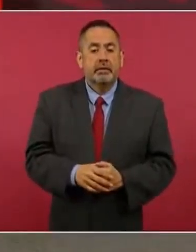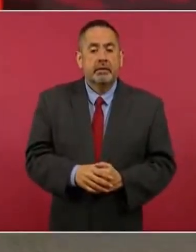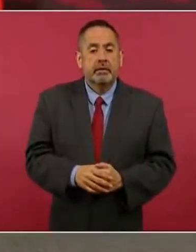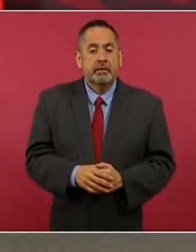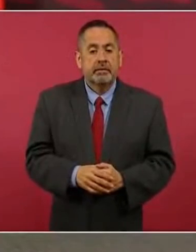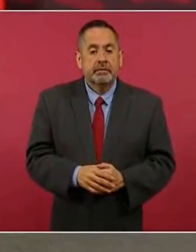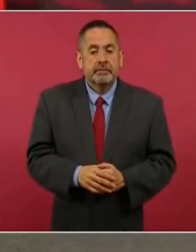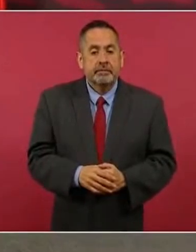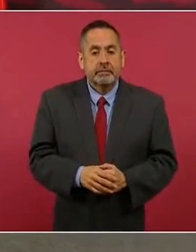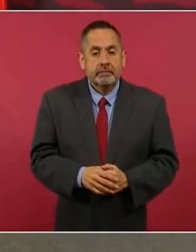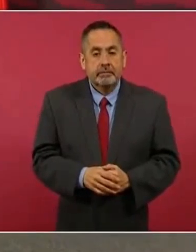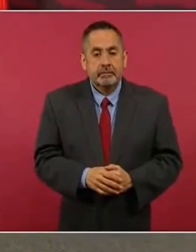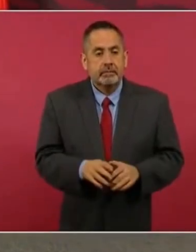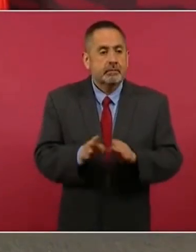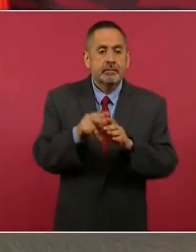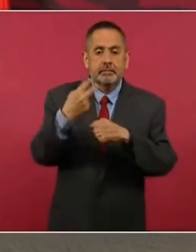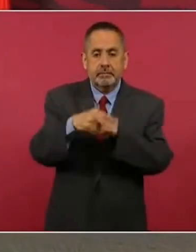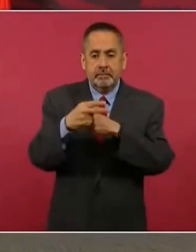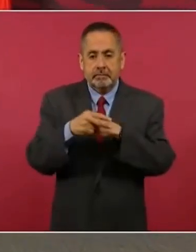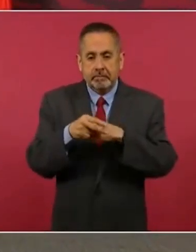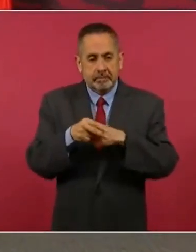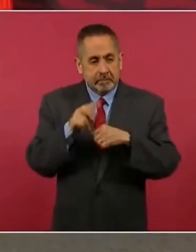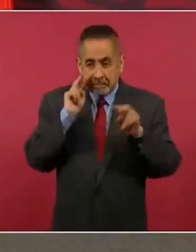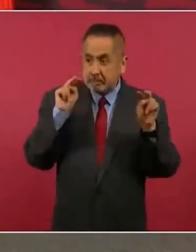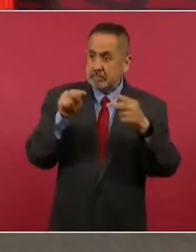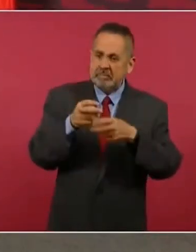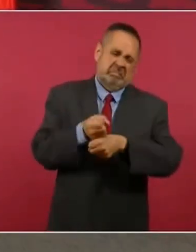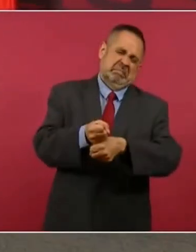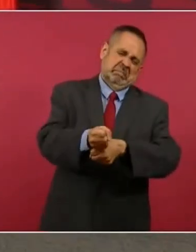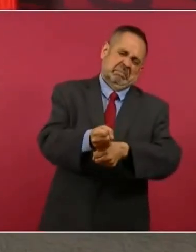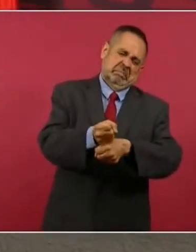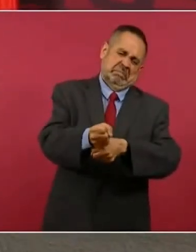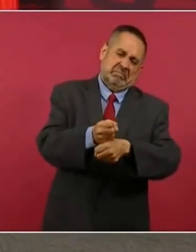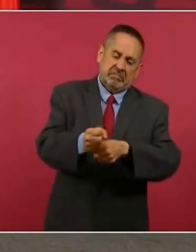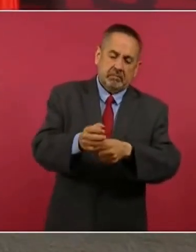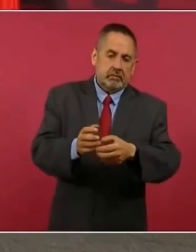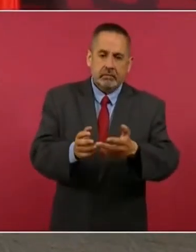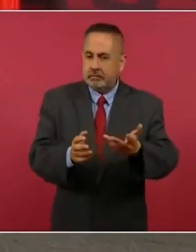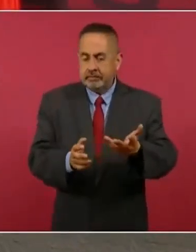hasta por televisión había tortura